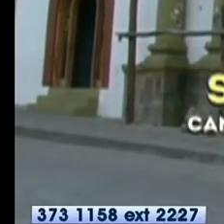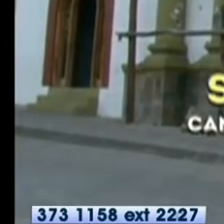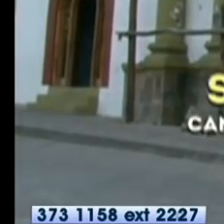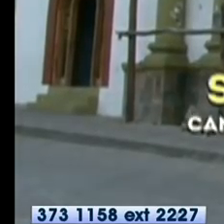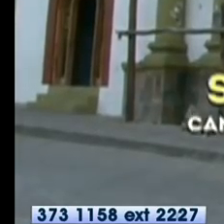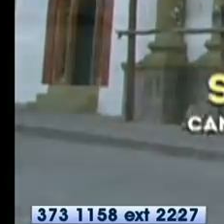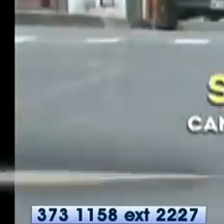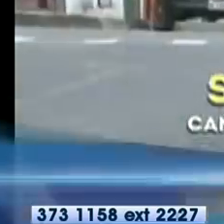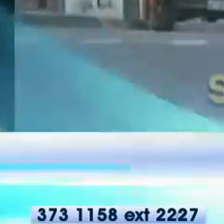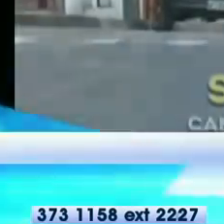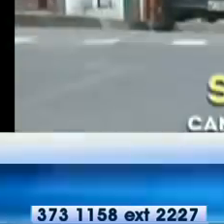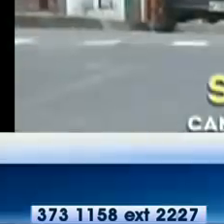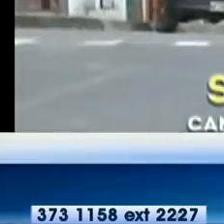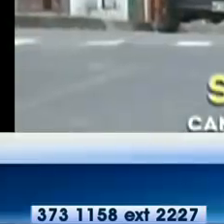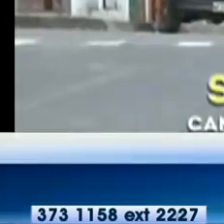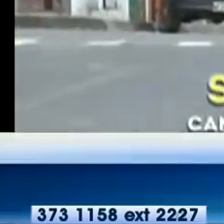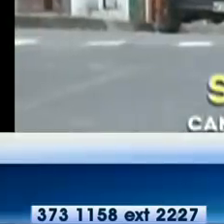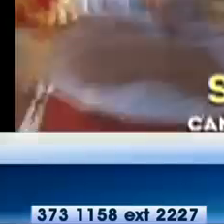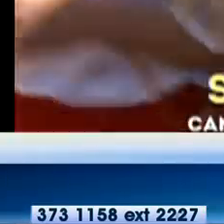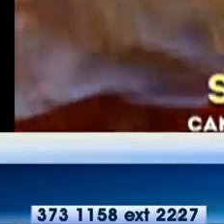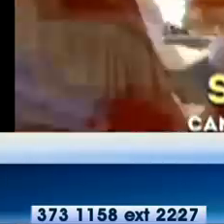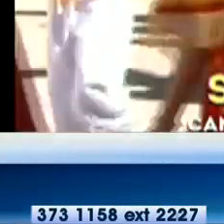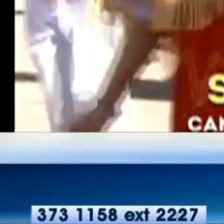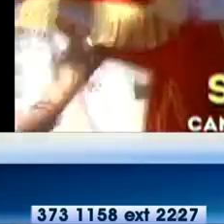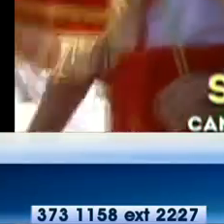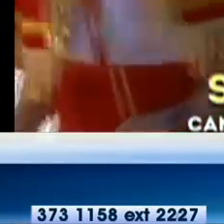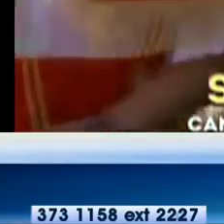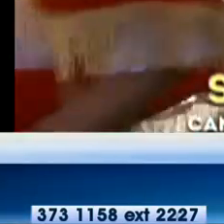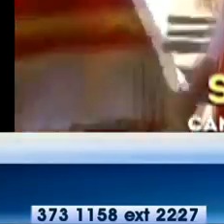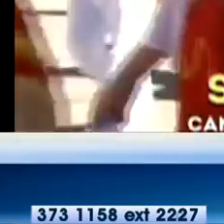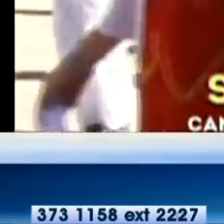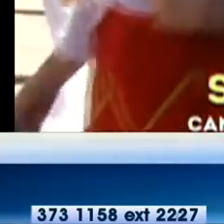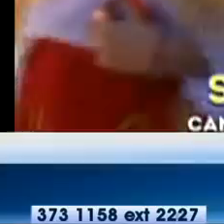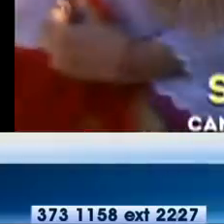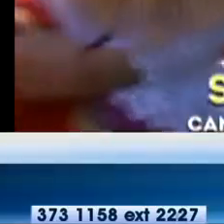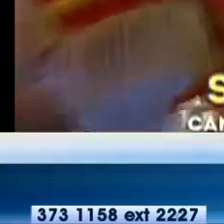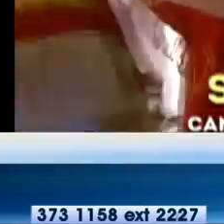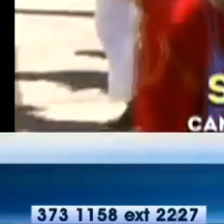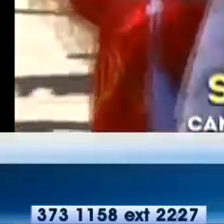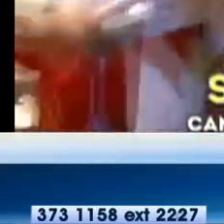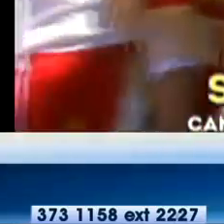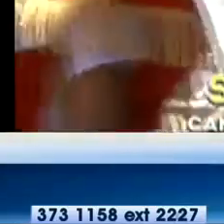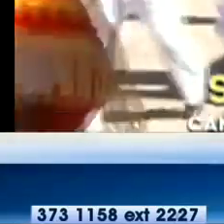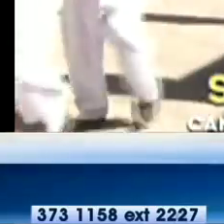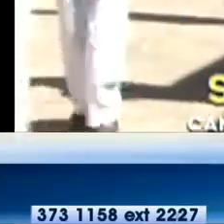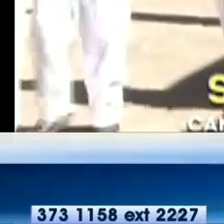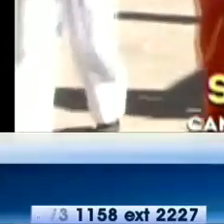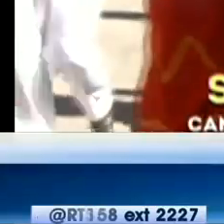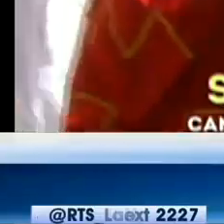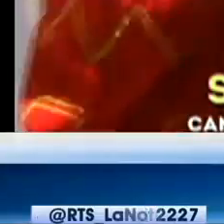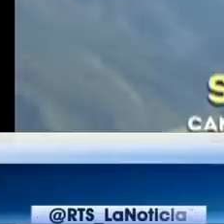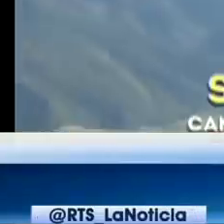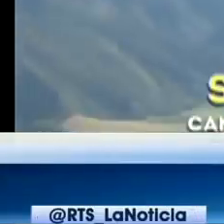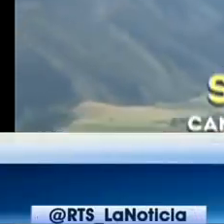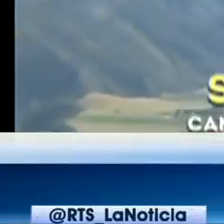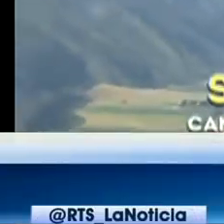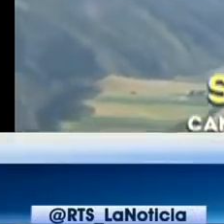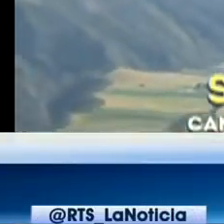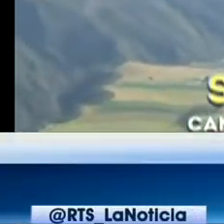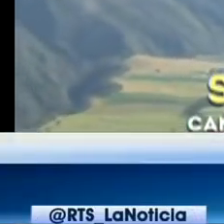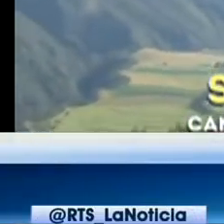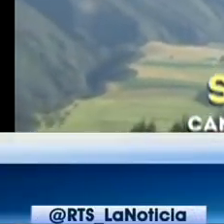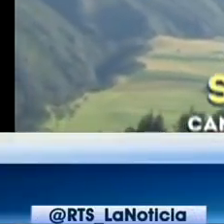Sichos es una población tan antigua que remontamente fue habitada hace 1000 años antes de la era cristiana.